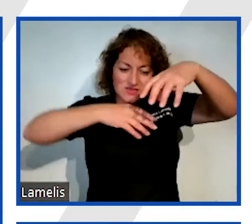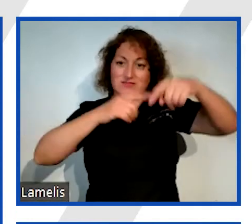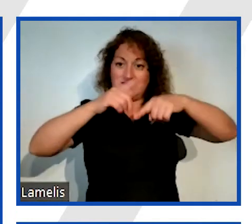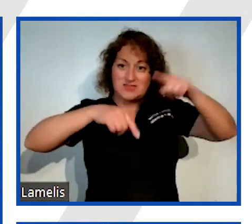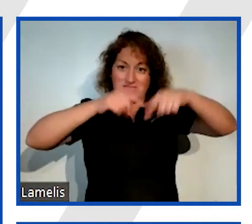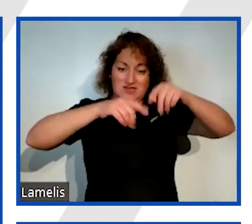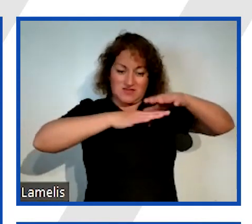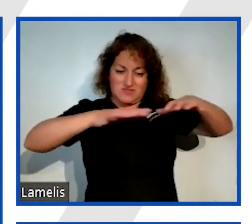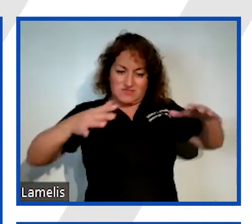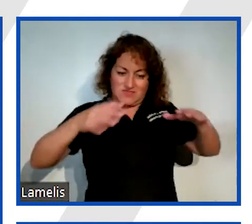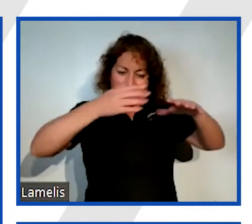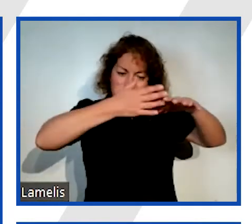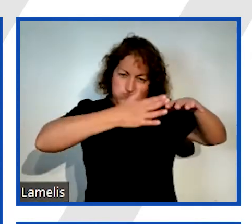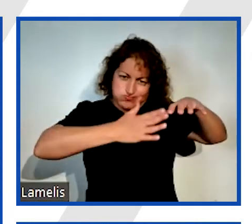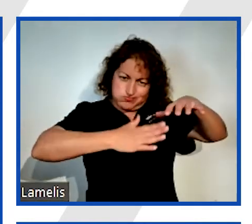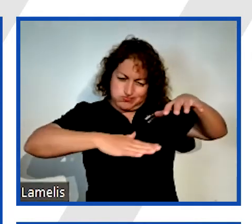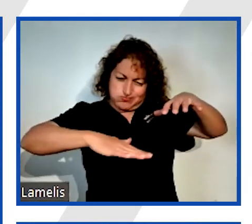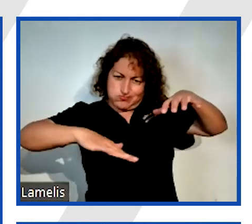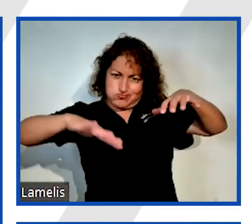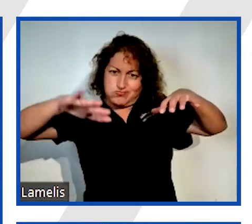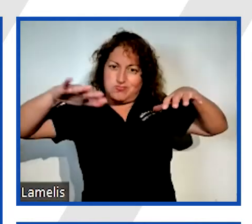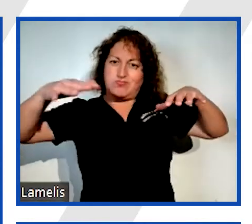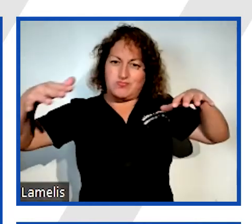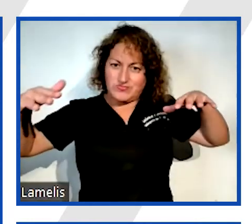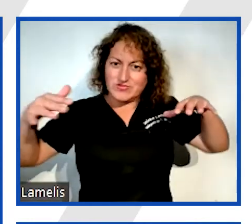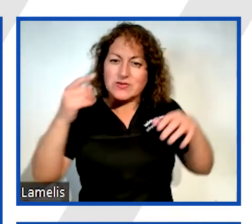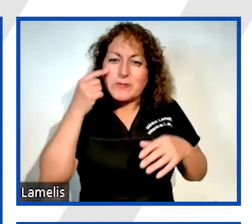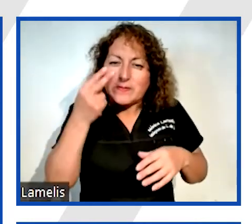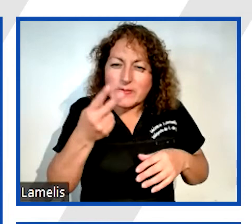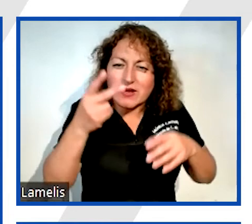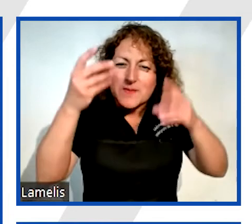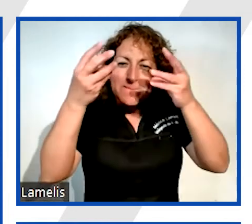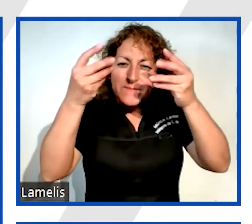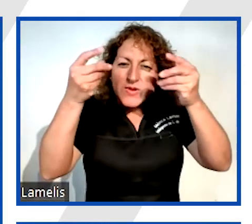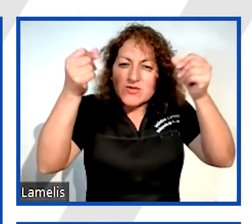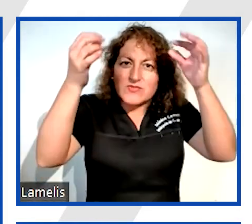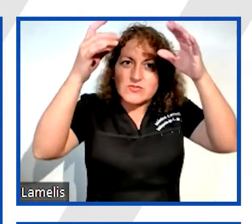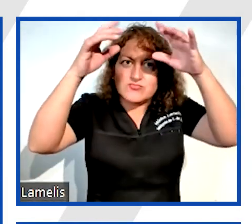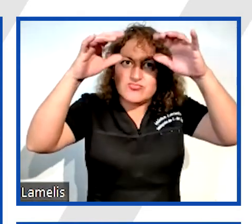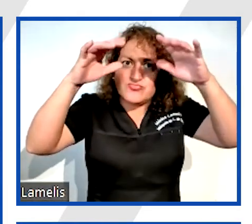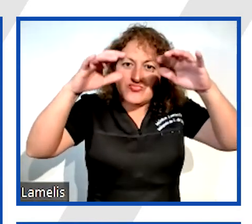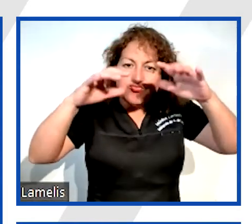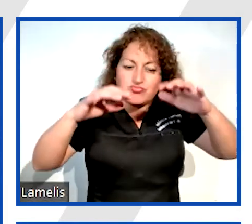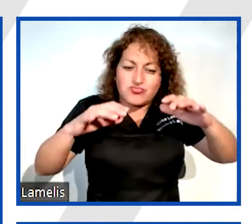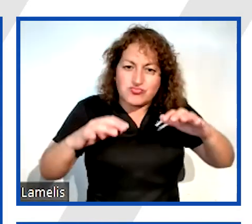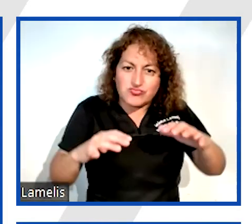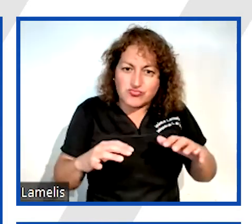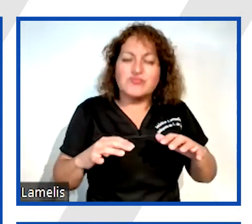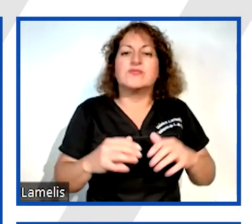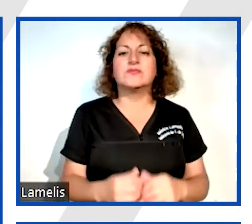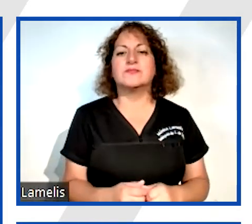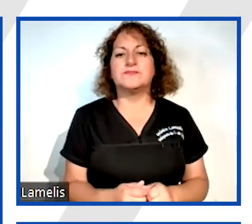la forma del cráter que queda cuando colisiona minero cuando termina de caer el polvo ya les quiero mostrar eso